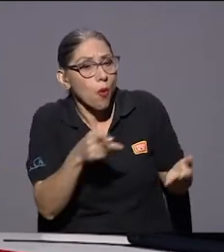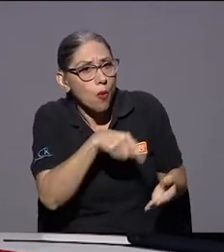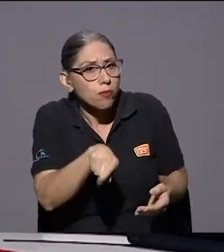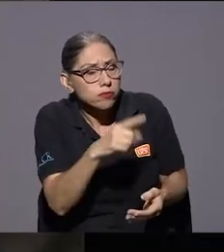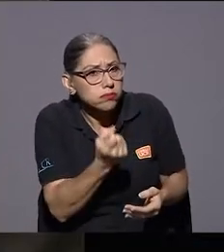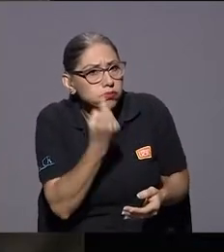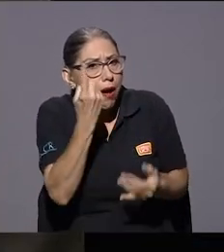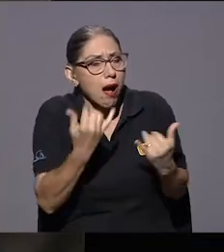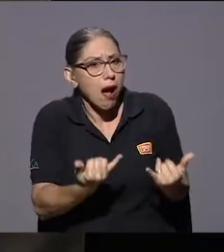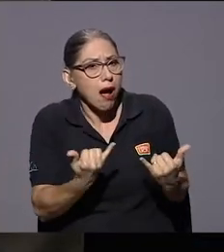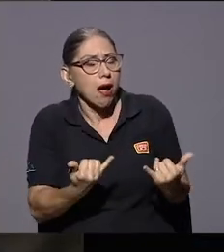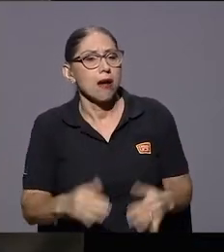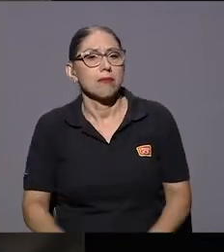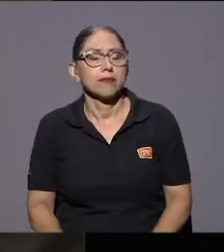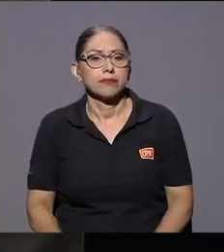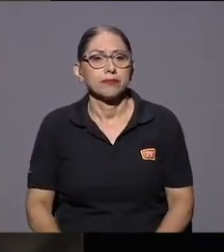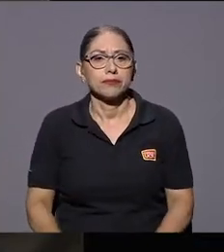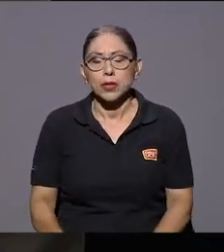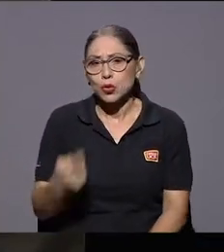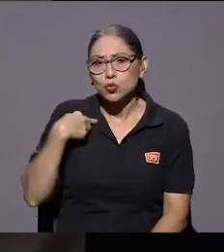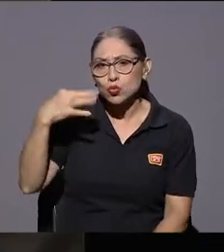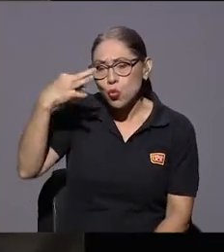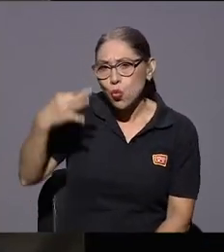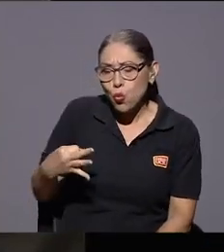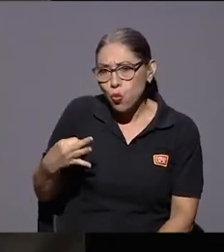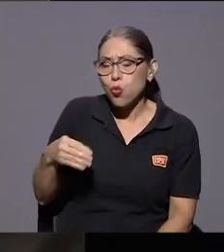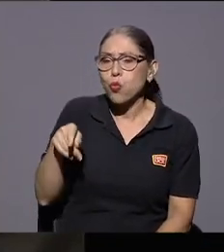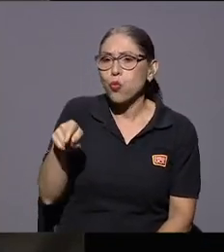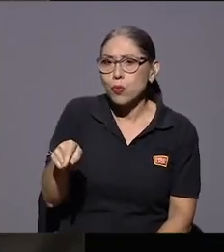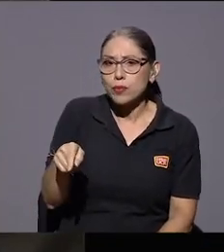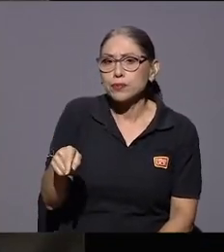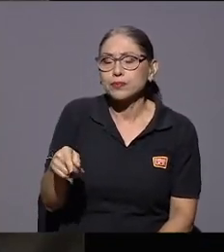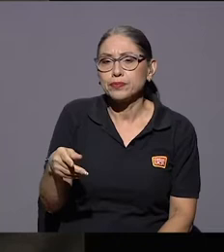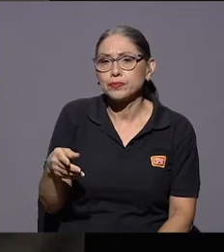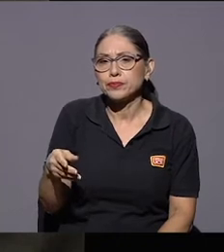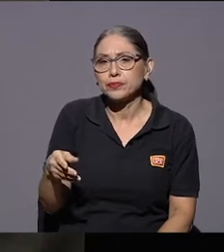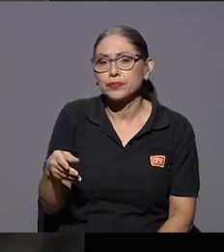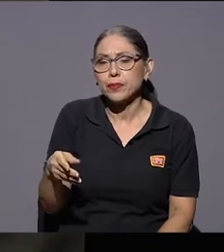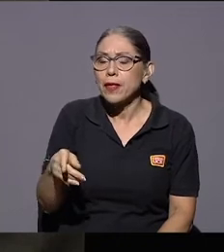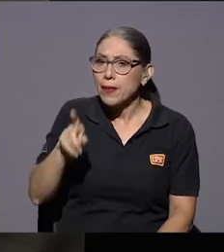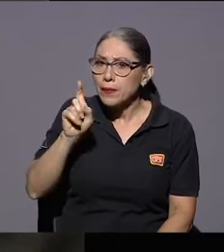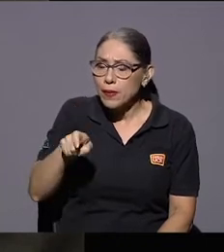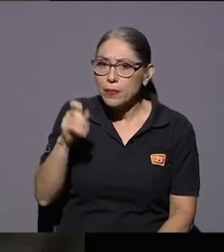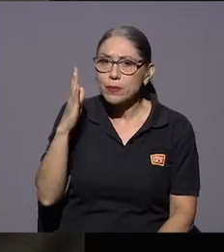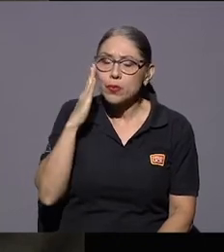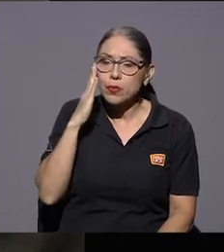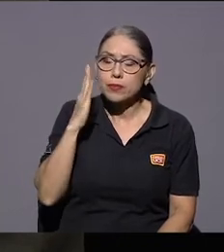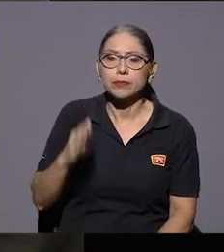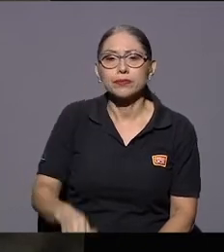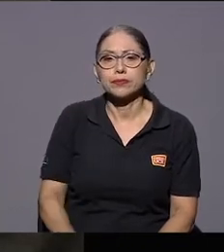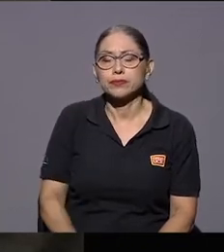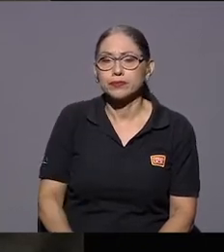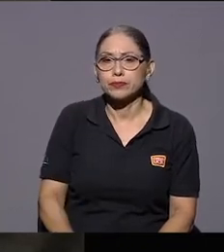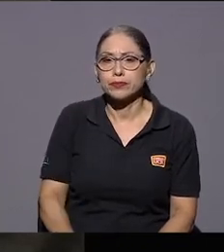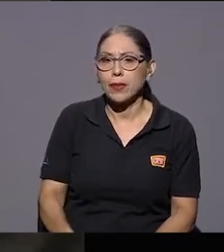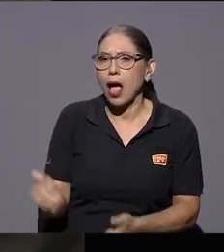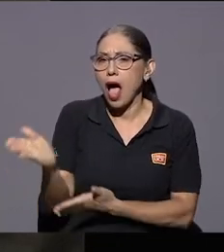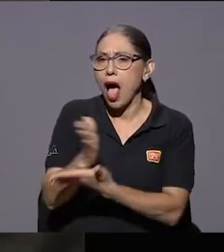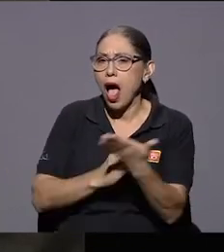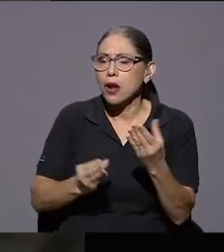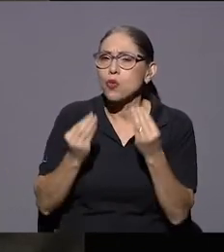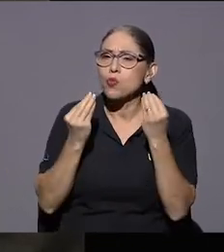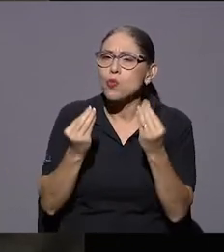actual. Yo creo que hay un elemento ahí que hay que tomar en consideración, muy de